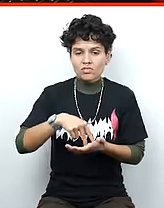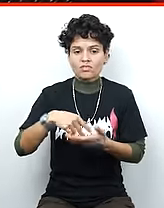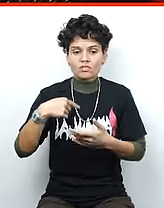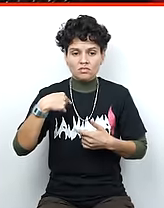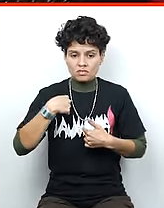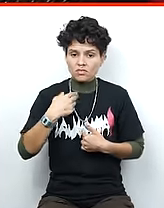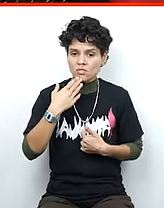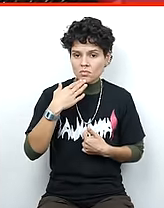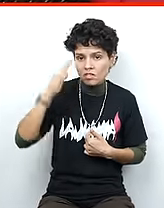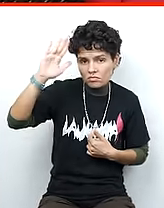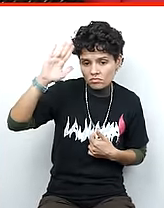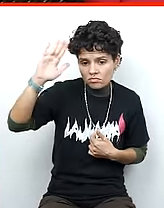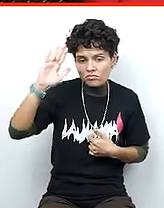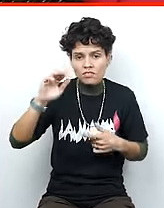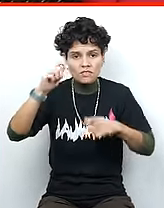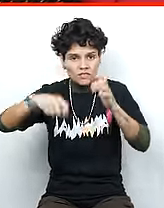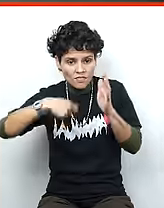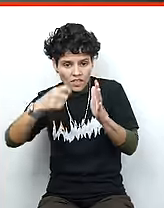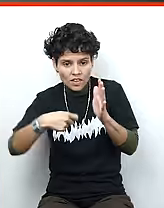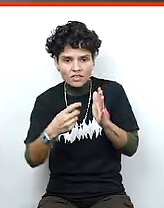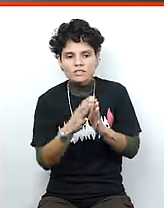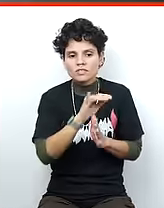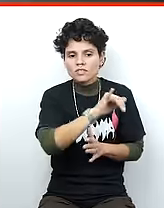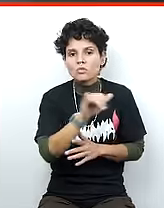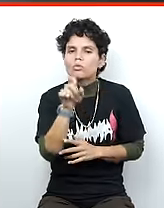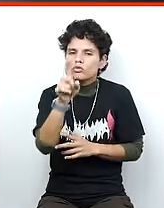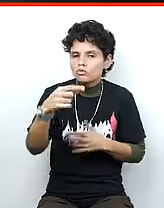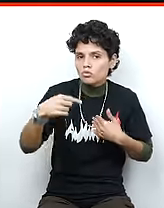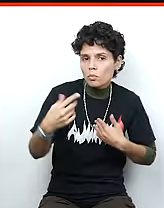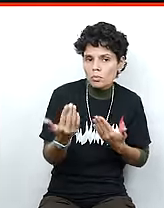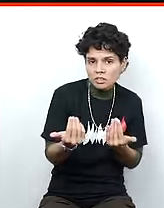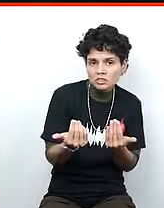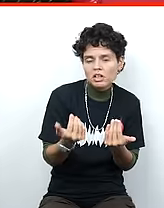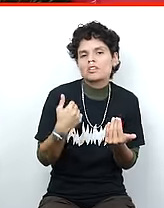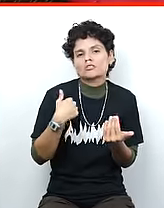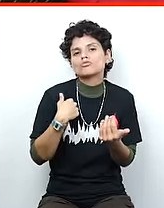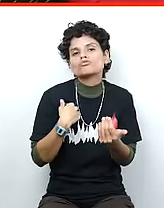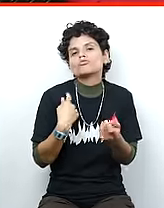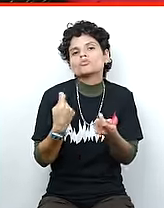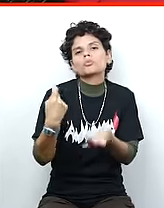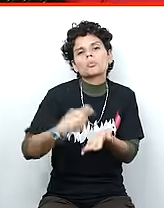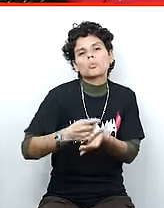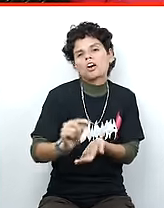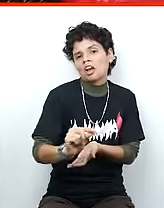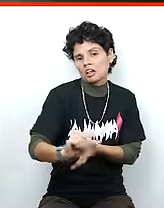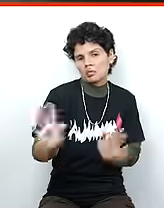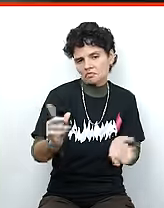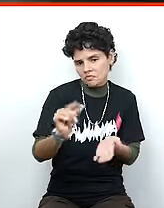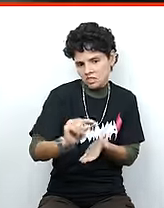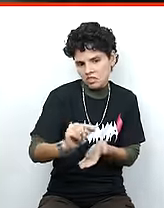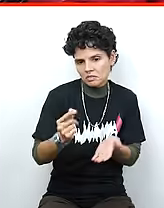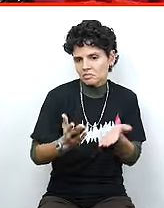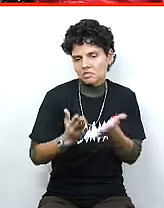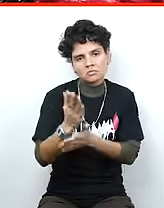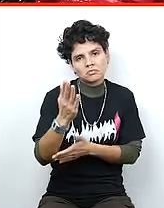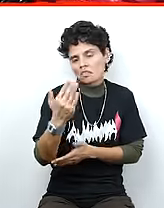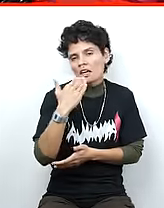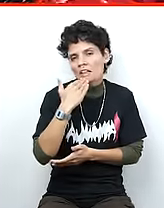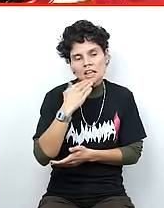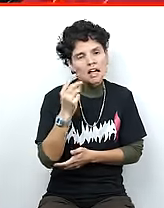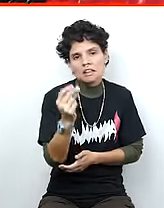¿Quién? Yo, ¿sí, vos? La baldosa. Sí, yo sí lo vi. Cuando me decidís, perro, estoy cobrando barato. ¿Activo el DM?